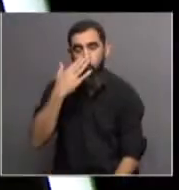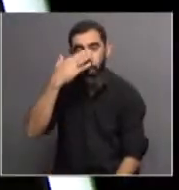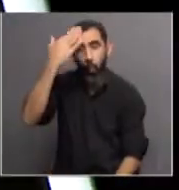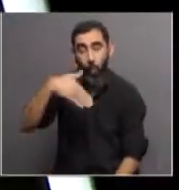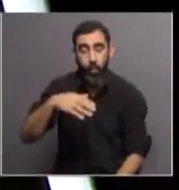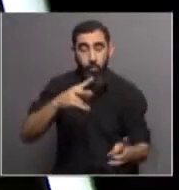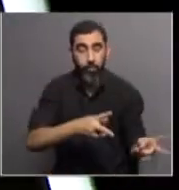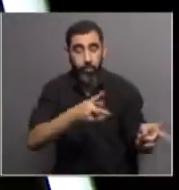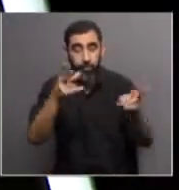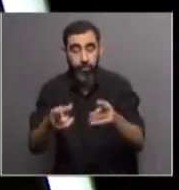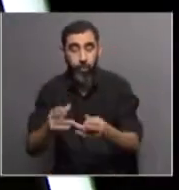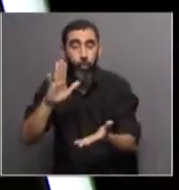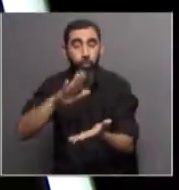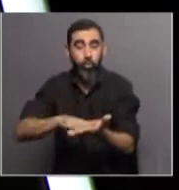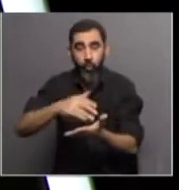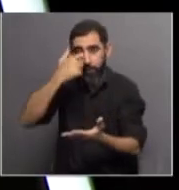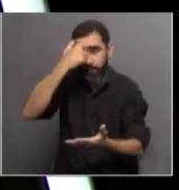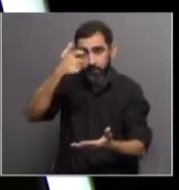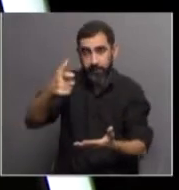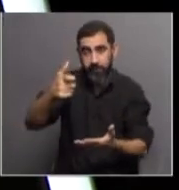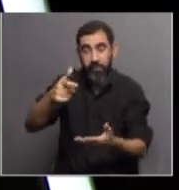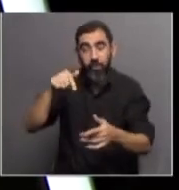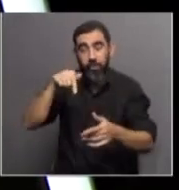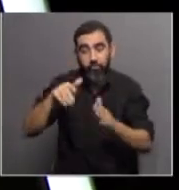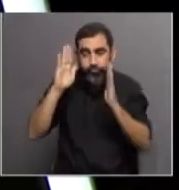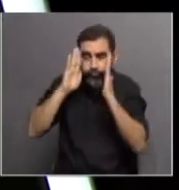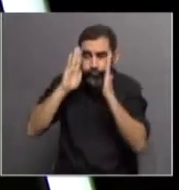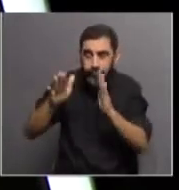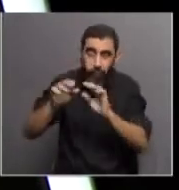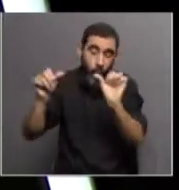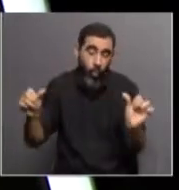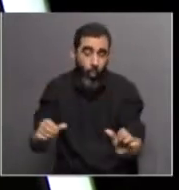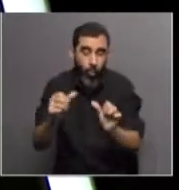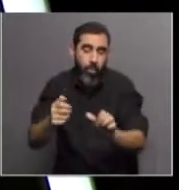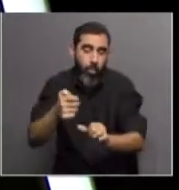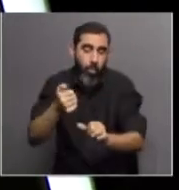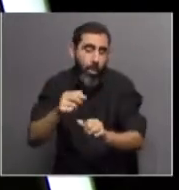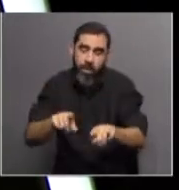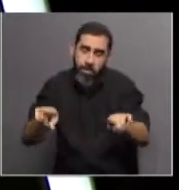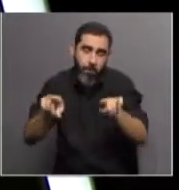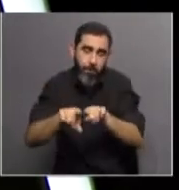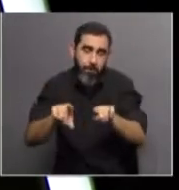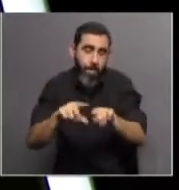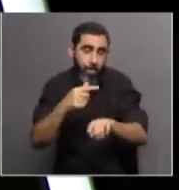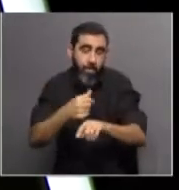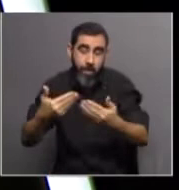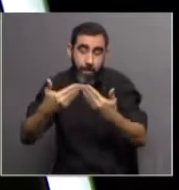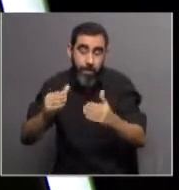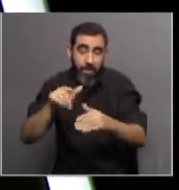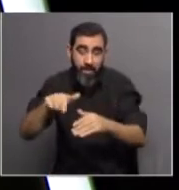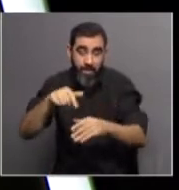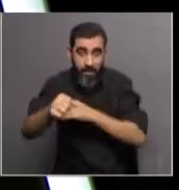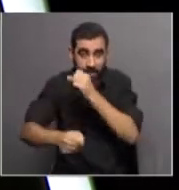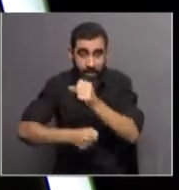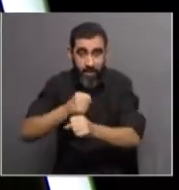Último segmento de este sobre ciencia y vamos a dedicarnos, como hemos hecho prácticamente de manera regular desde el inicio del ciclo,